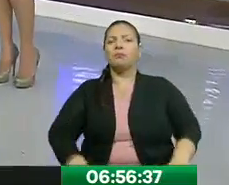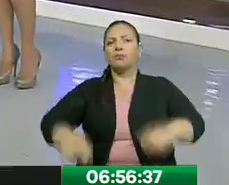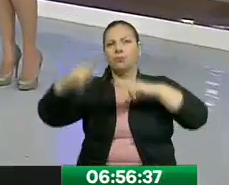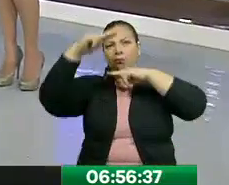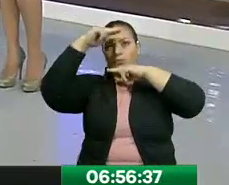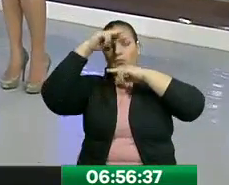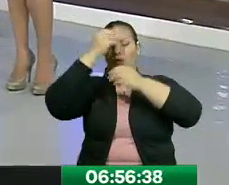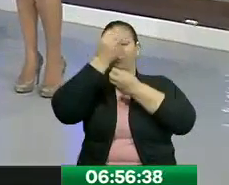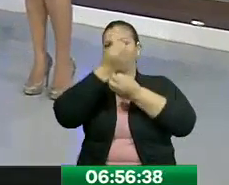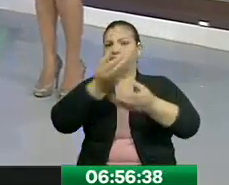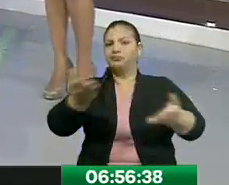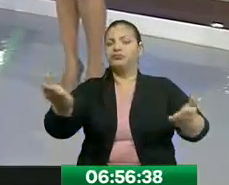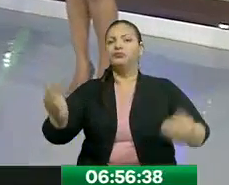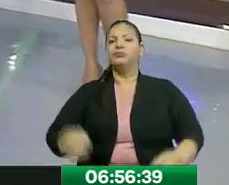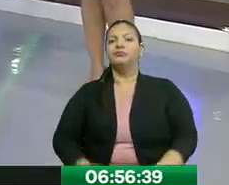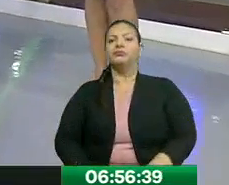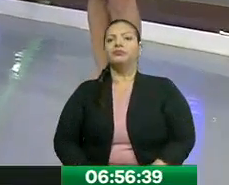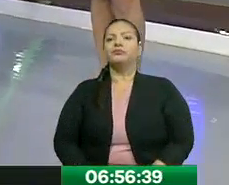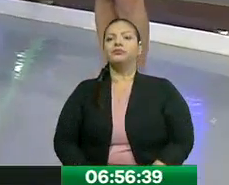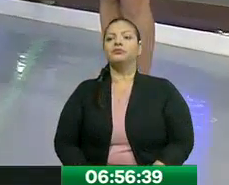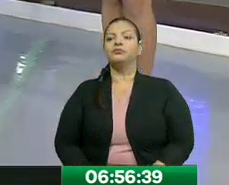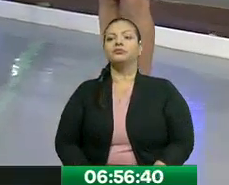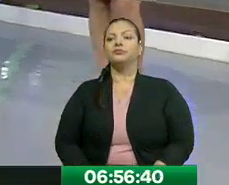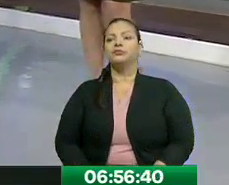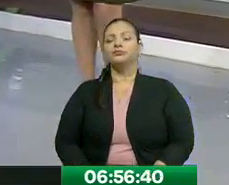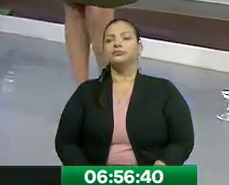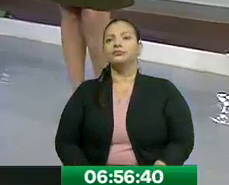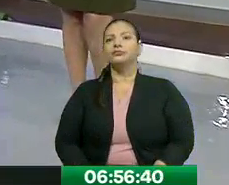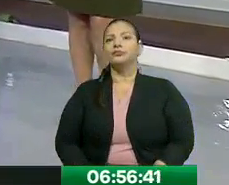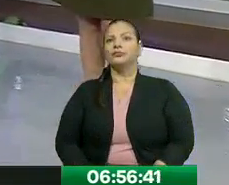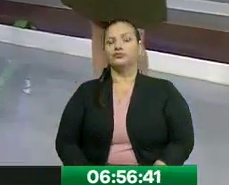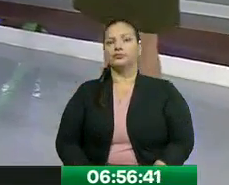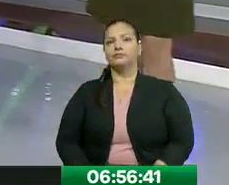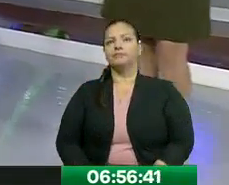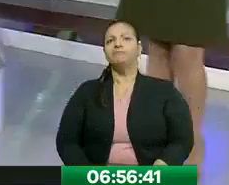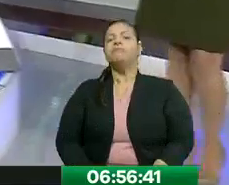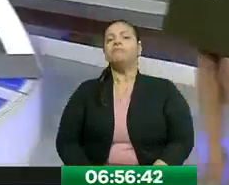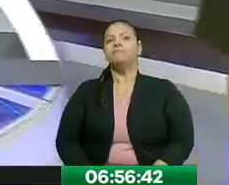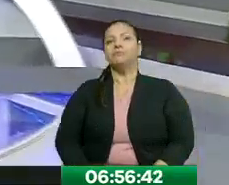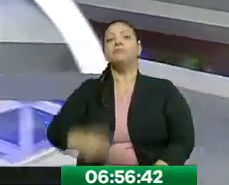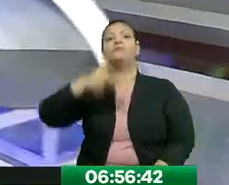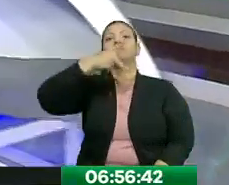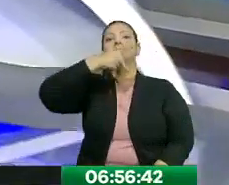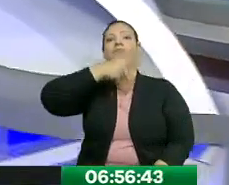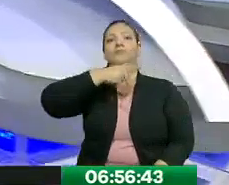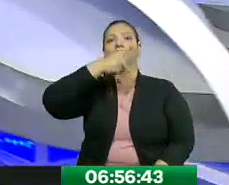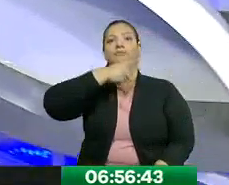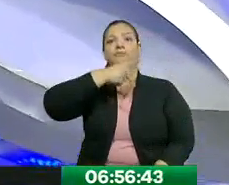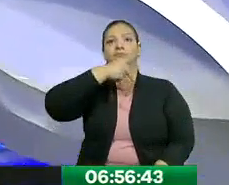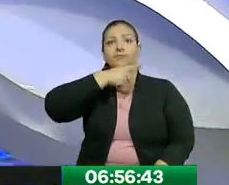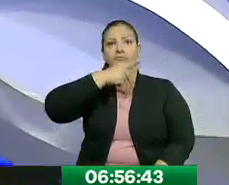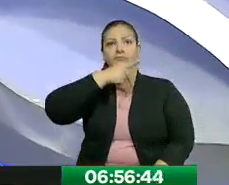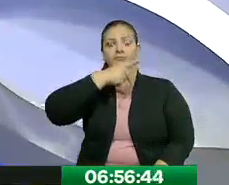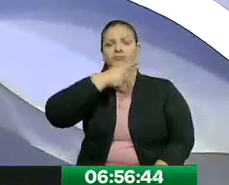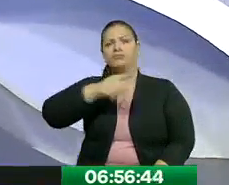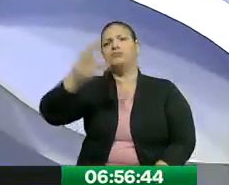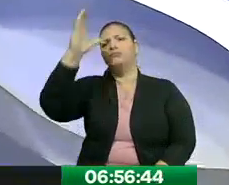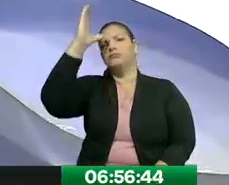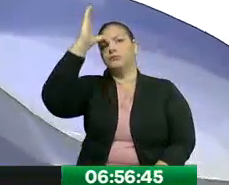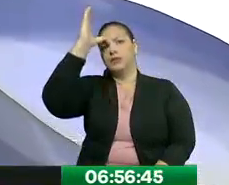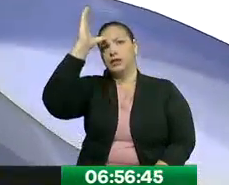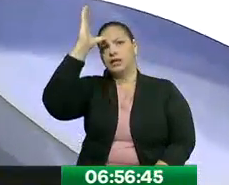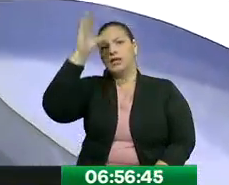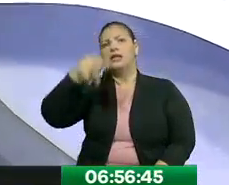Comentamos que hallan a una persona sin vida en el interior de una clínica veterinaria en Puerto Viejo, capital de la provincia de